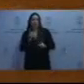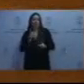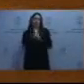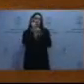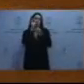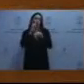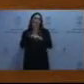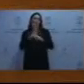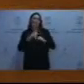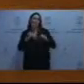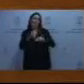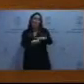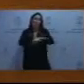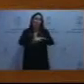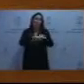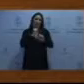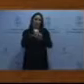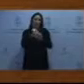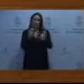una labor de ocultación y